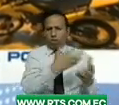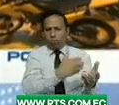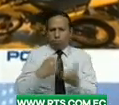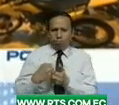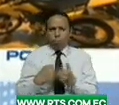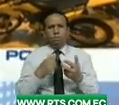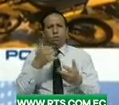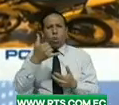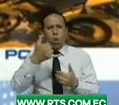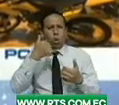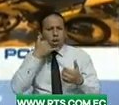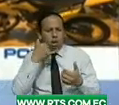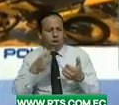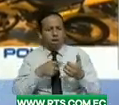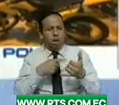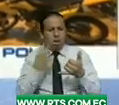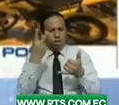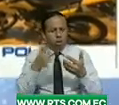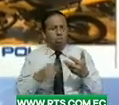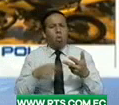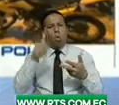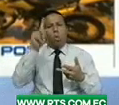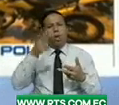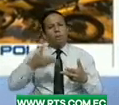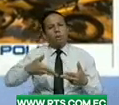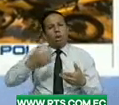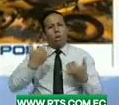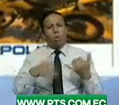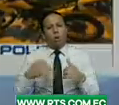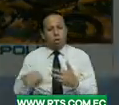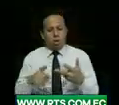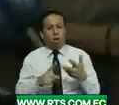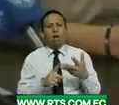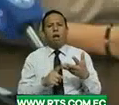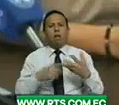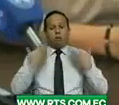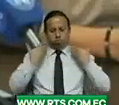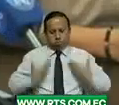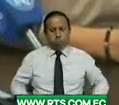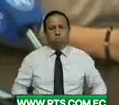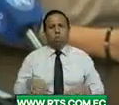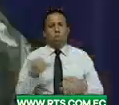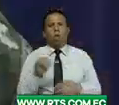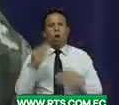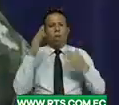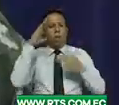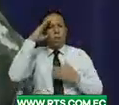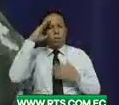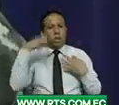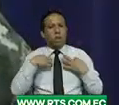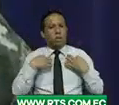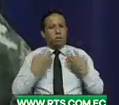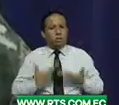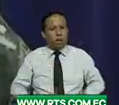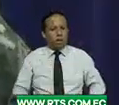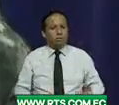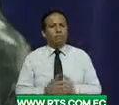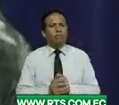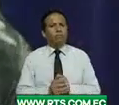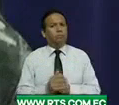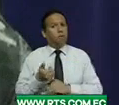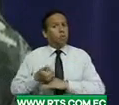una pistola de juguete y los uniformes. En la comandancia de la zona 8 aún no hay un